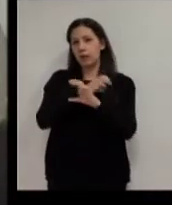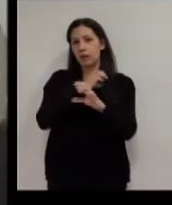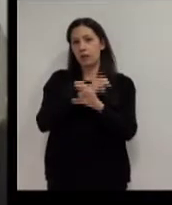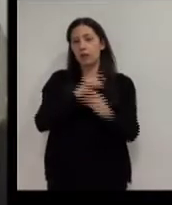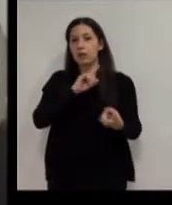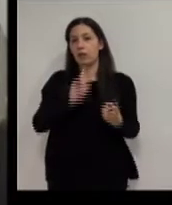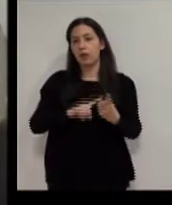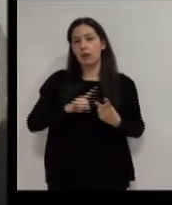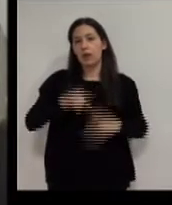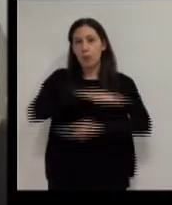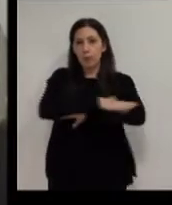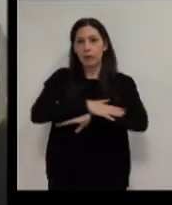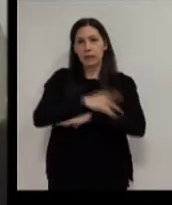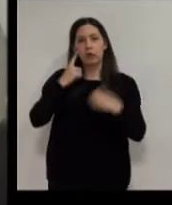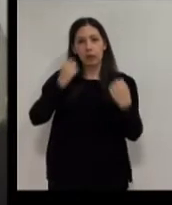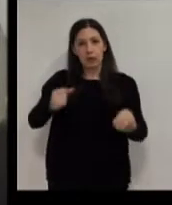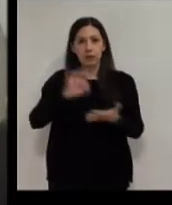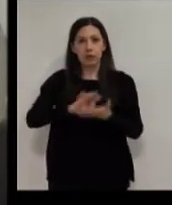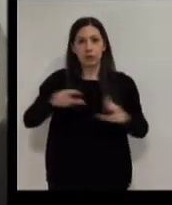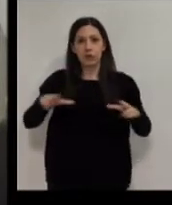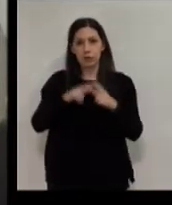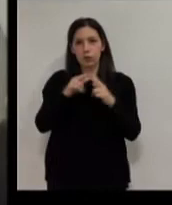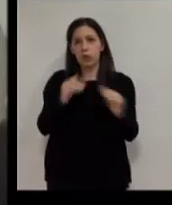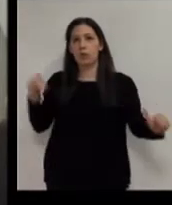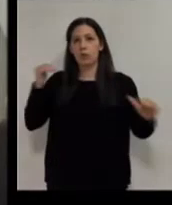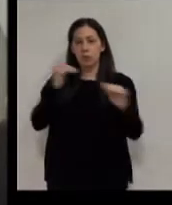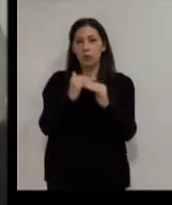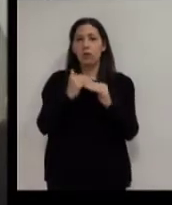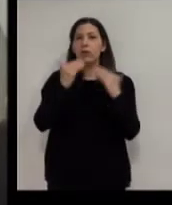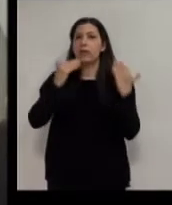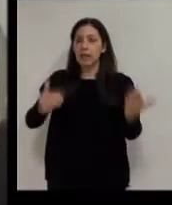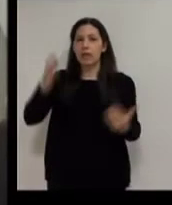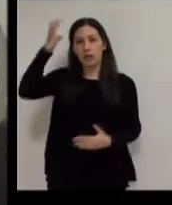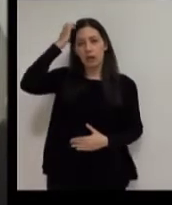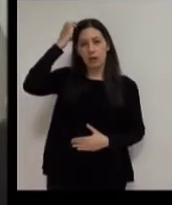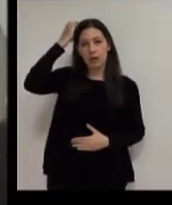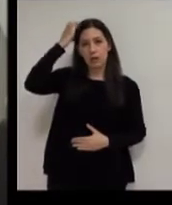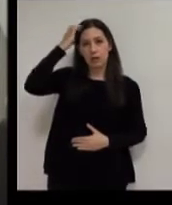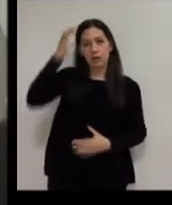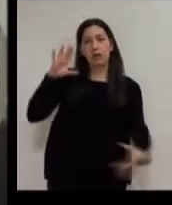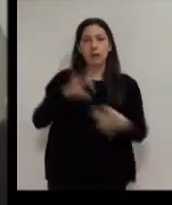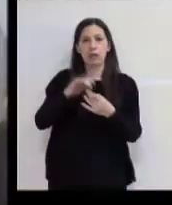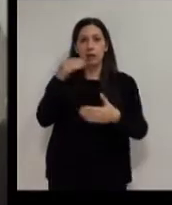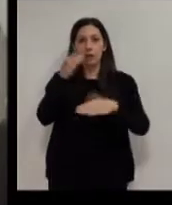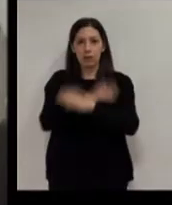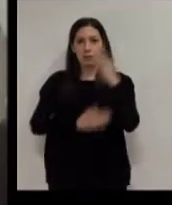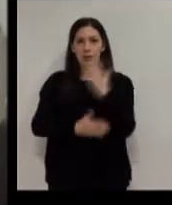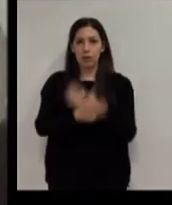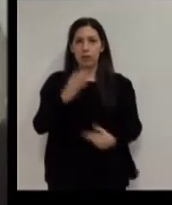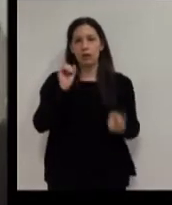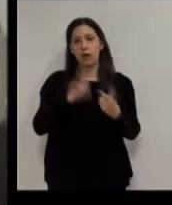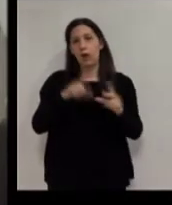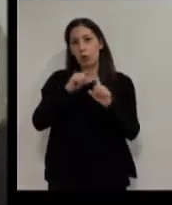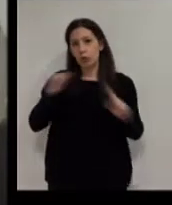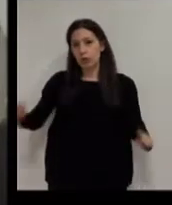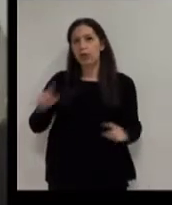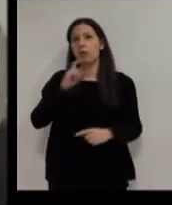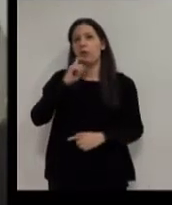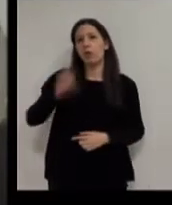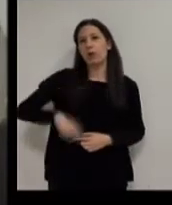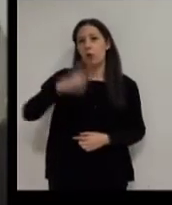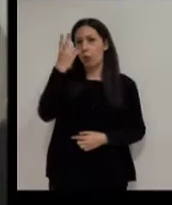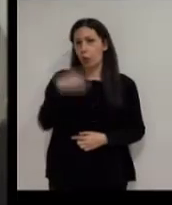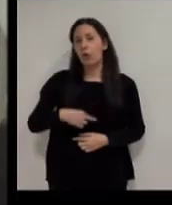que son el Ministerio de Sanidad, Servicios Sociales e Igualdad, a través del Real Patronato sobre Discapacidad, el Corte Inglés, la